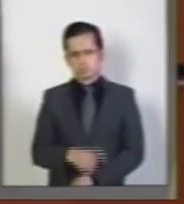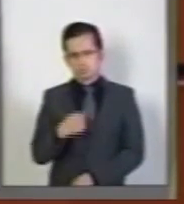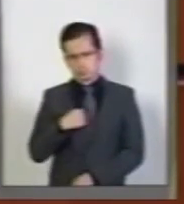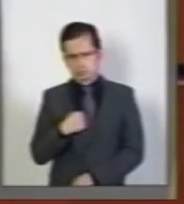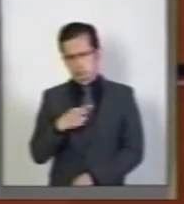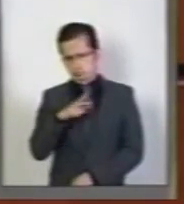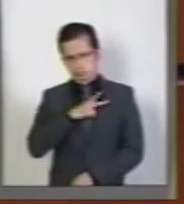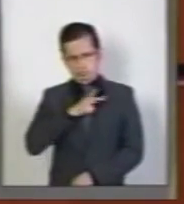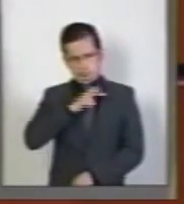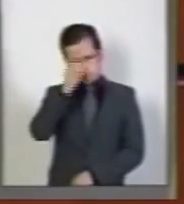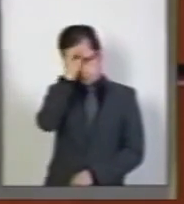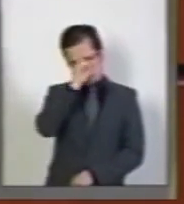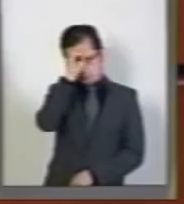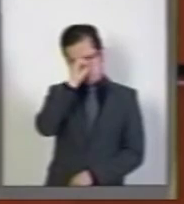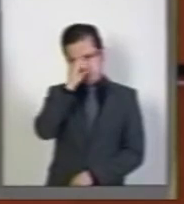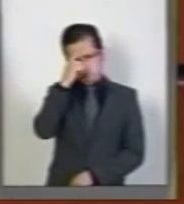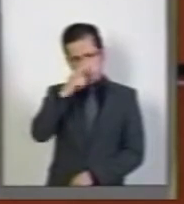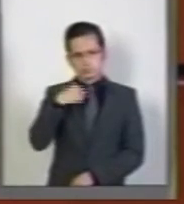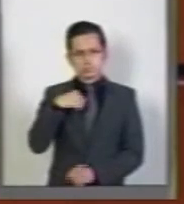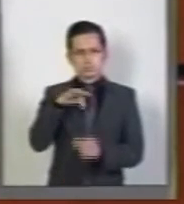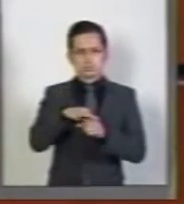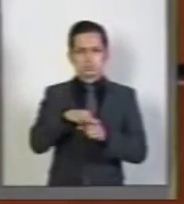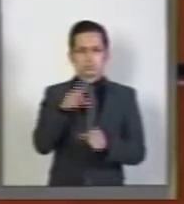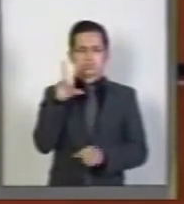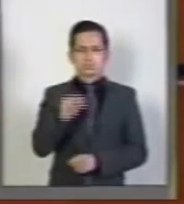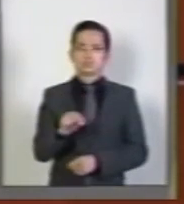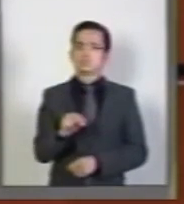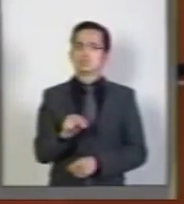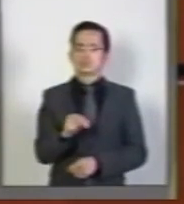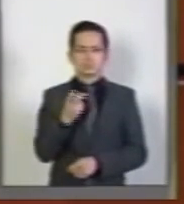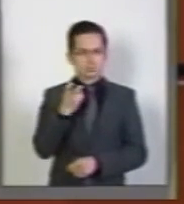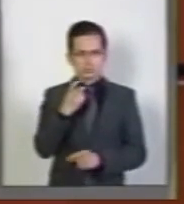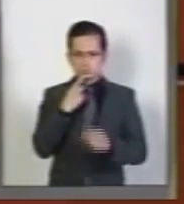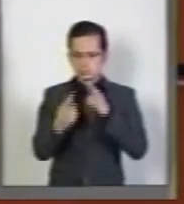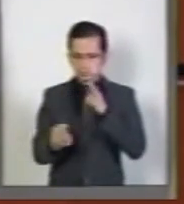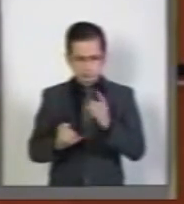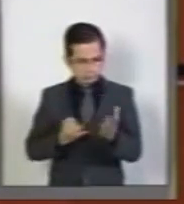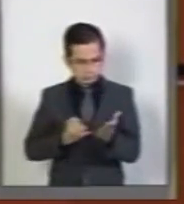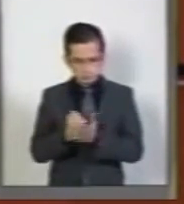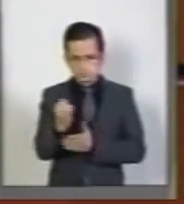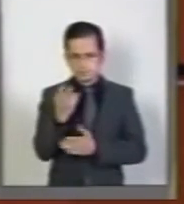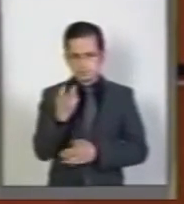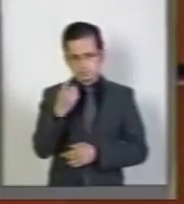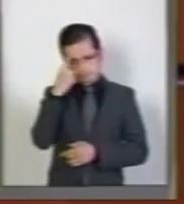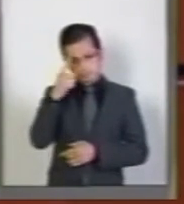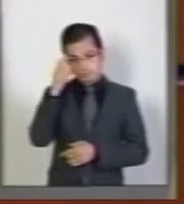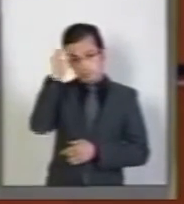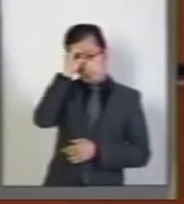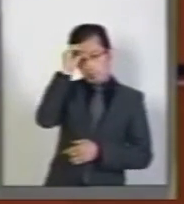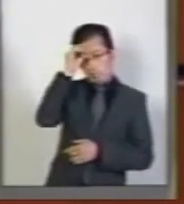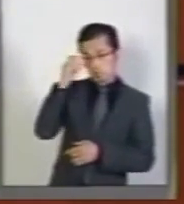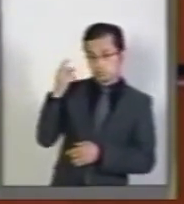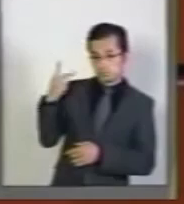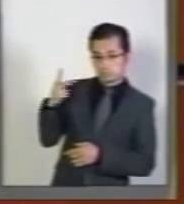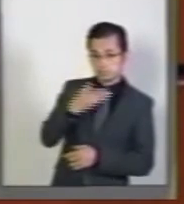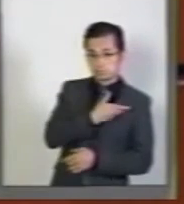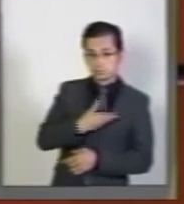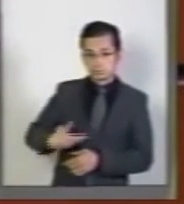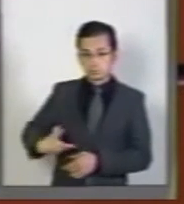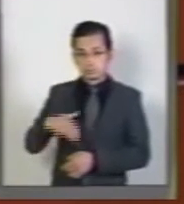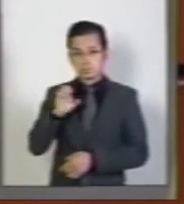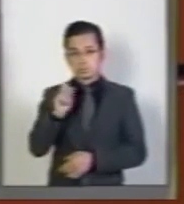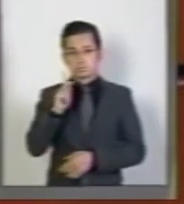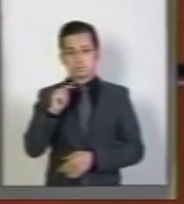para votar en contra de que aprobemos el dictamen en relación a las observaciones del titular del Poder